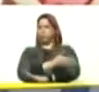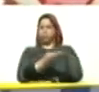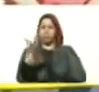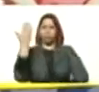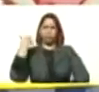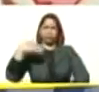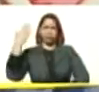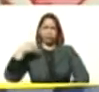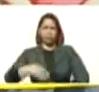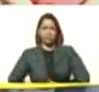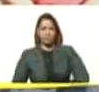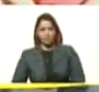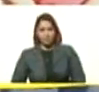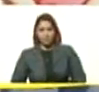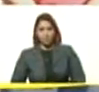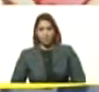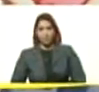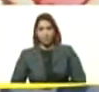Por eso,